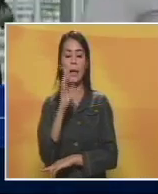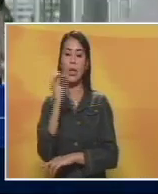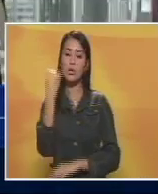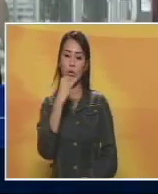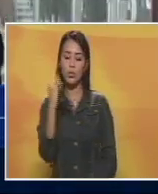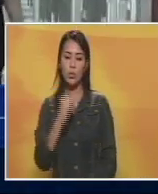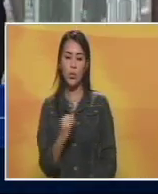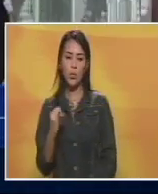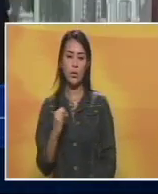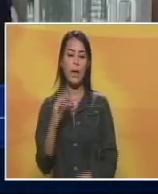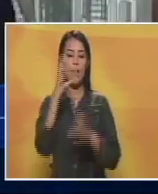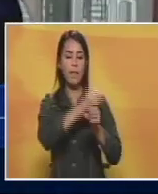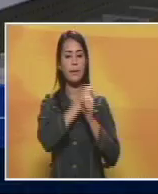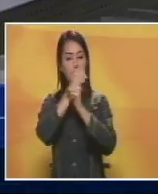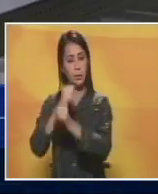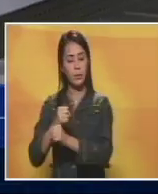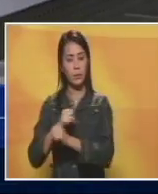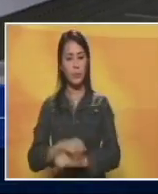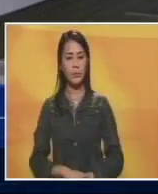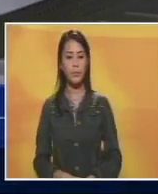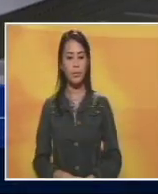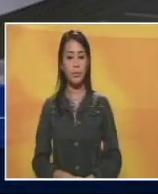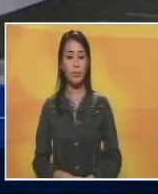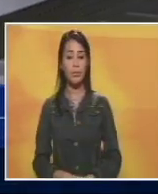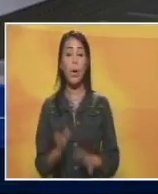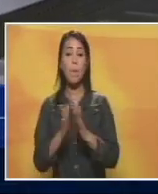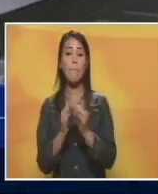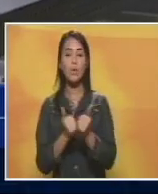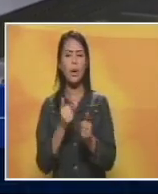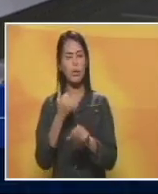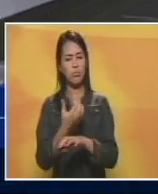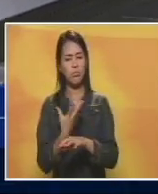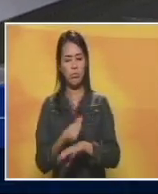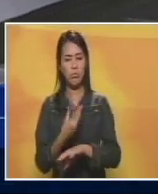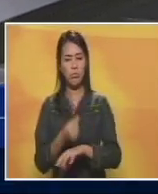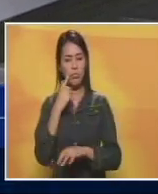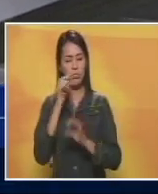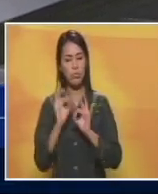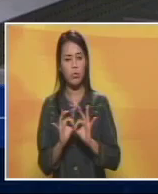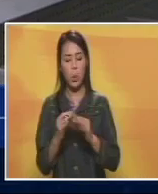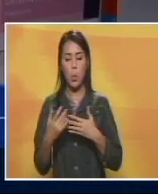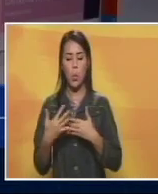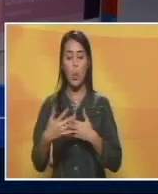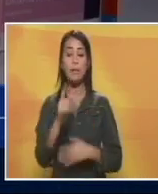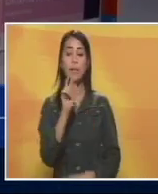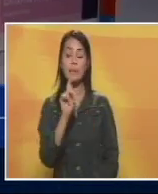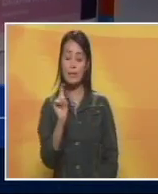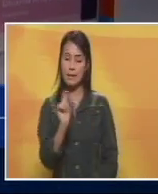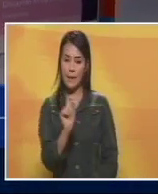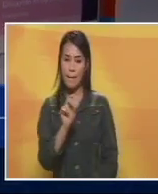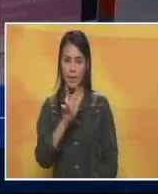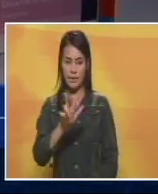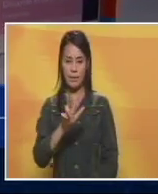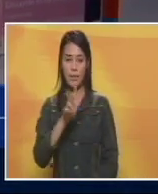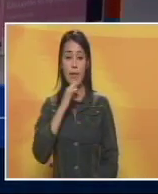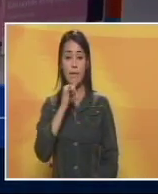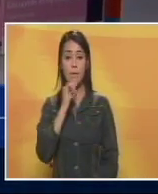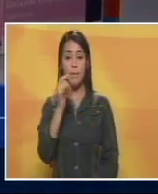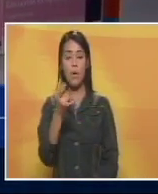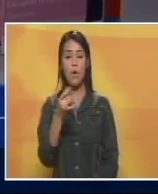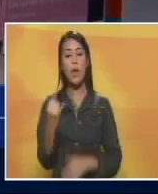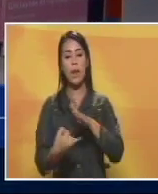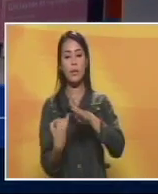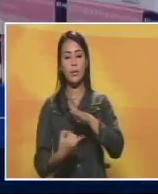del Tamacuro, Amazonas, Bolívar y Monagas, cuya reposición de inventario se realizará en el transcurso de 3 meses, según indicó la